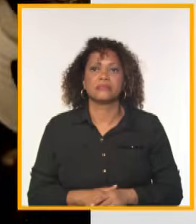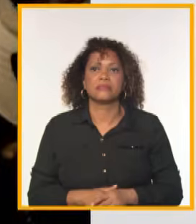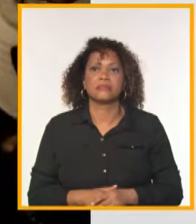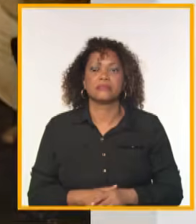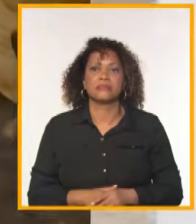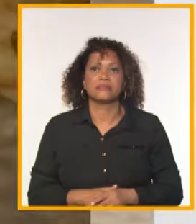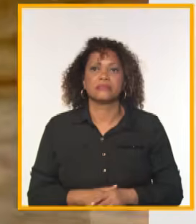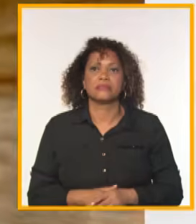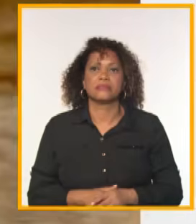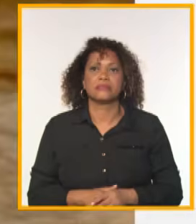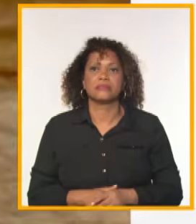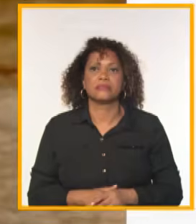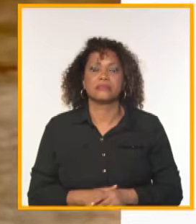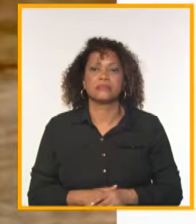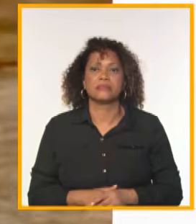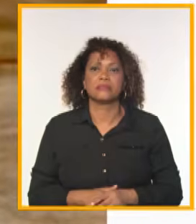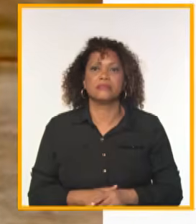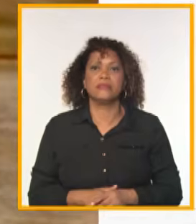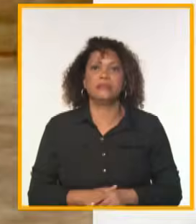Debes amar